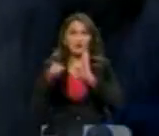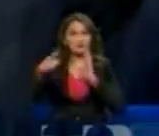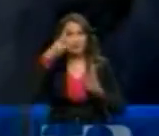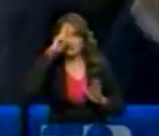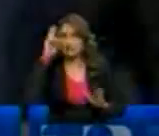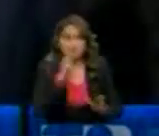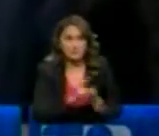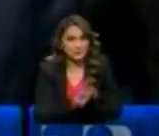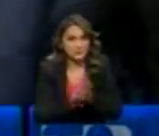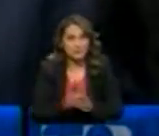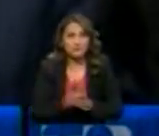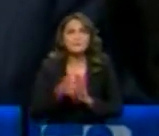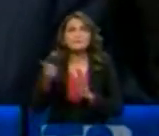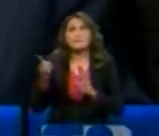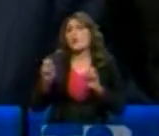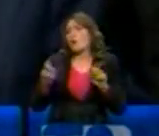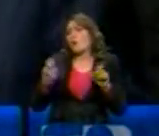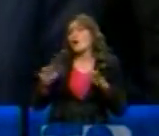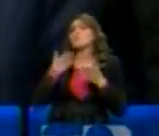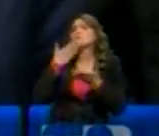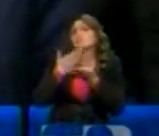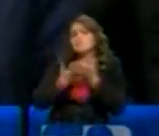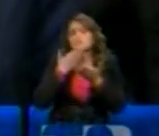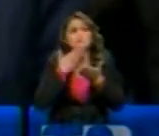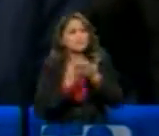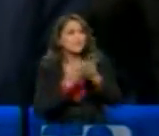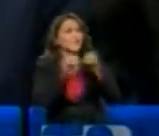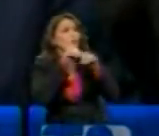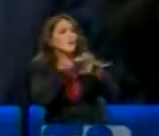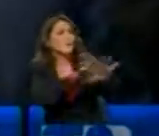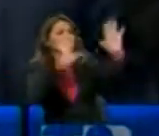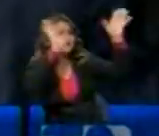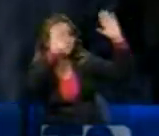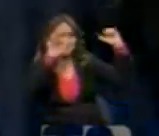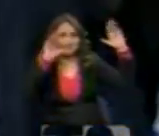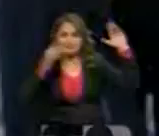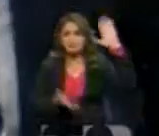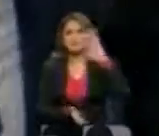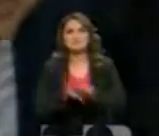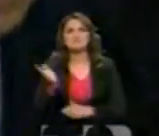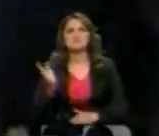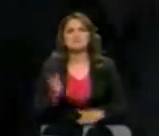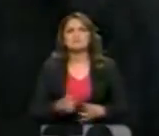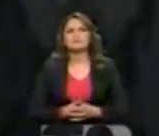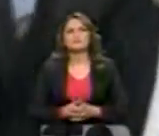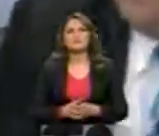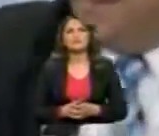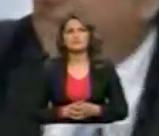muchas gracias por haberme permitido estar aquí. Bendiciones, hasta luego.